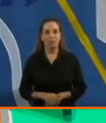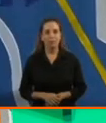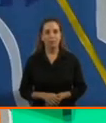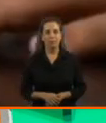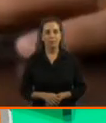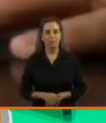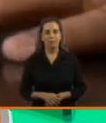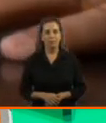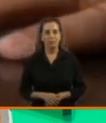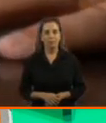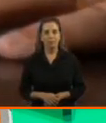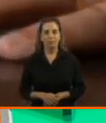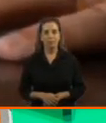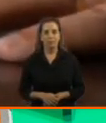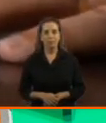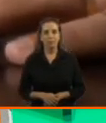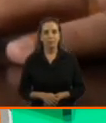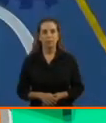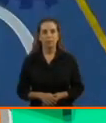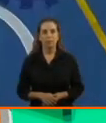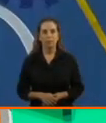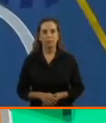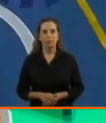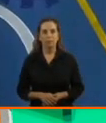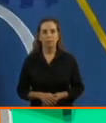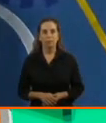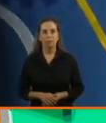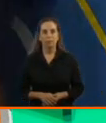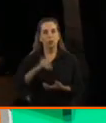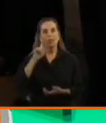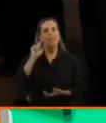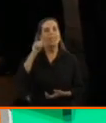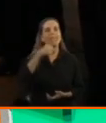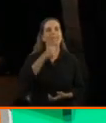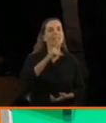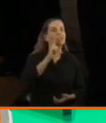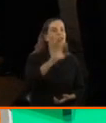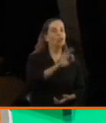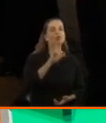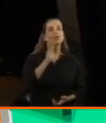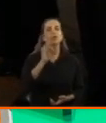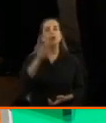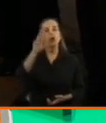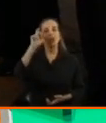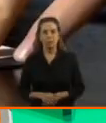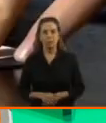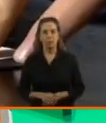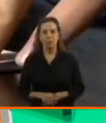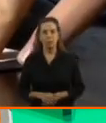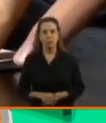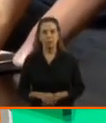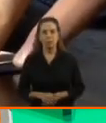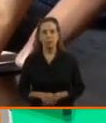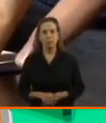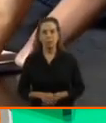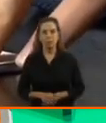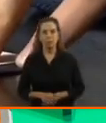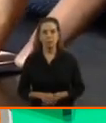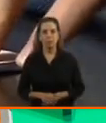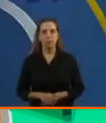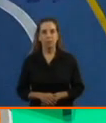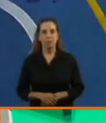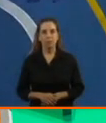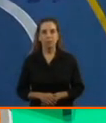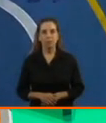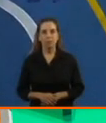que llevar adelante sus batallas electorales con una nueva incertidumbre, porque este gobierno, una de las cosas que tiene es